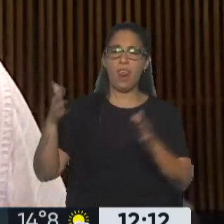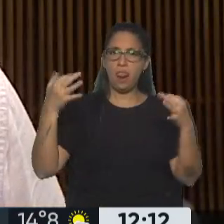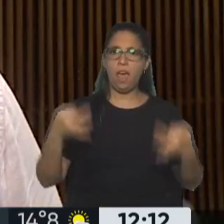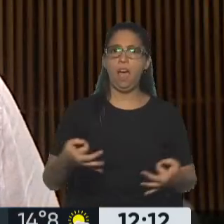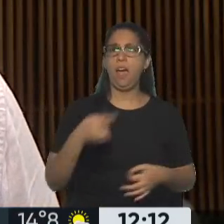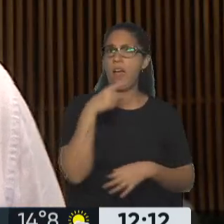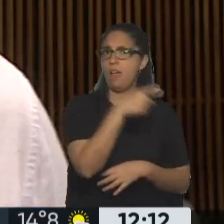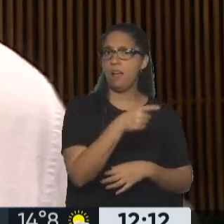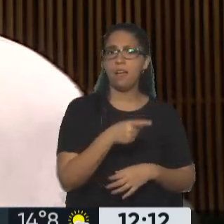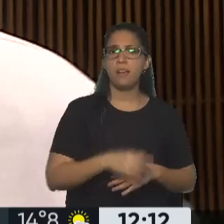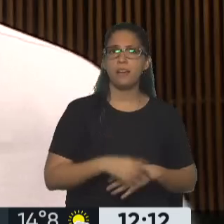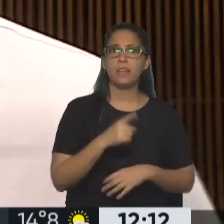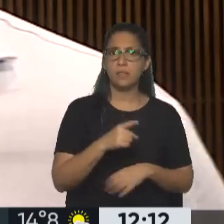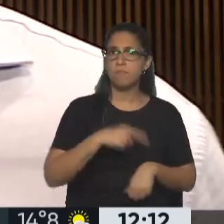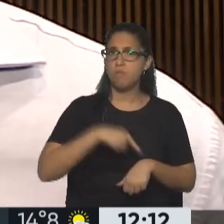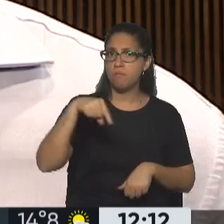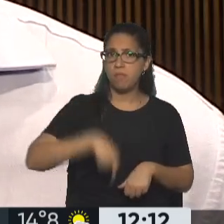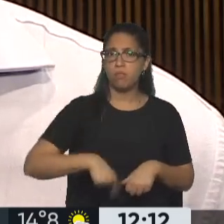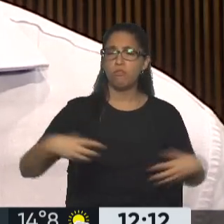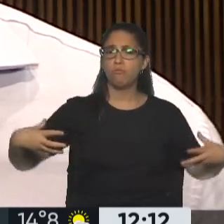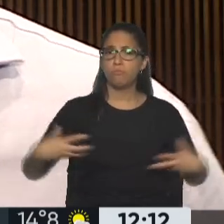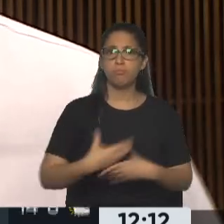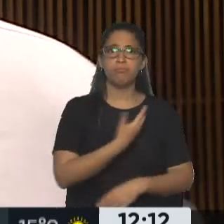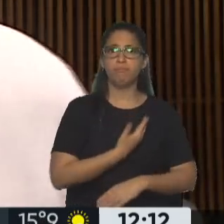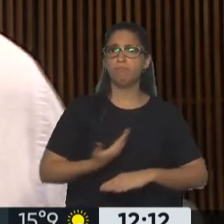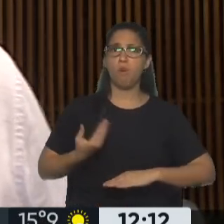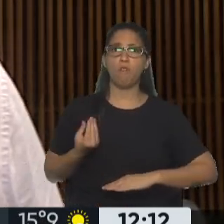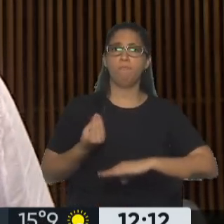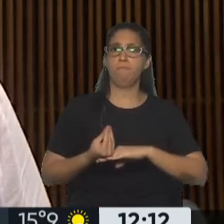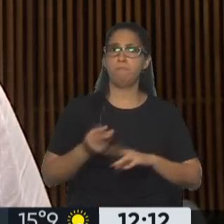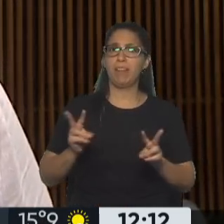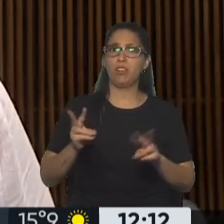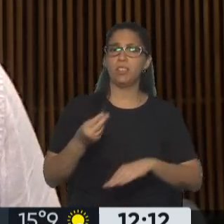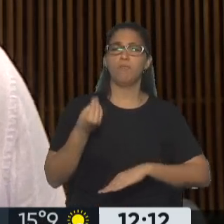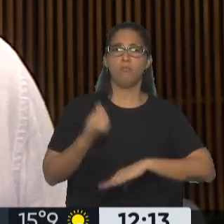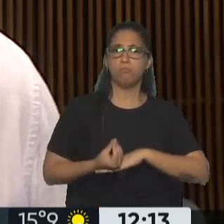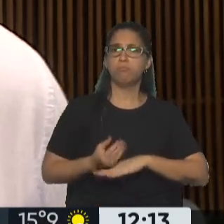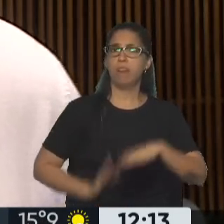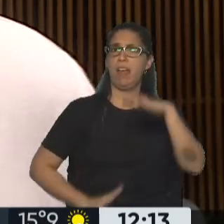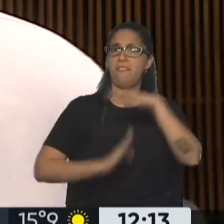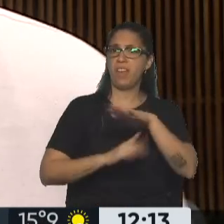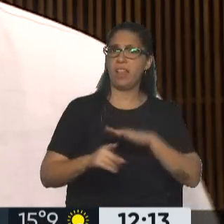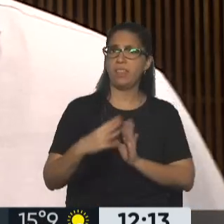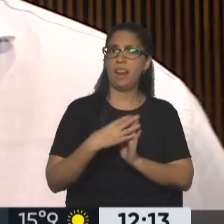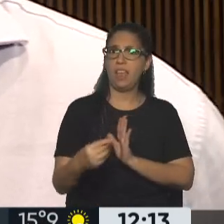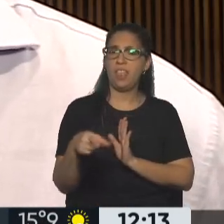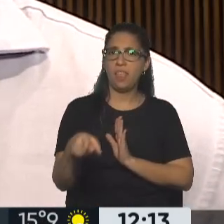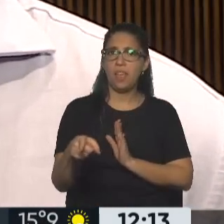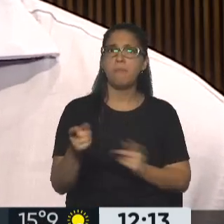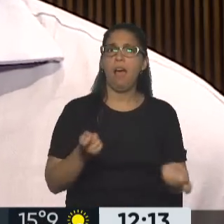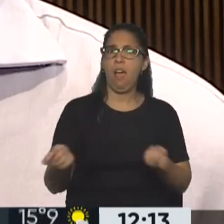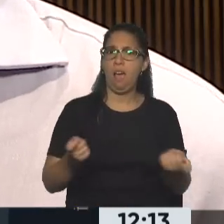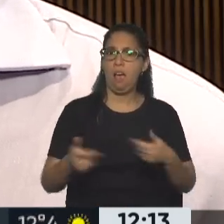es quien está conduciendo este momento del peronismo y todos tenemos muchísimas ganas